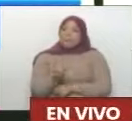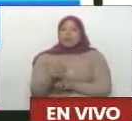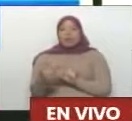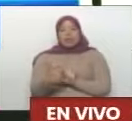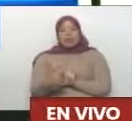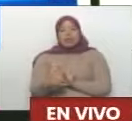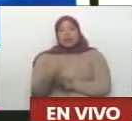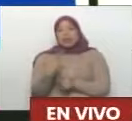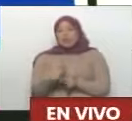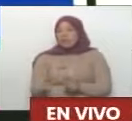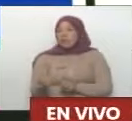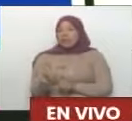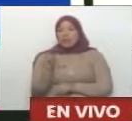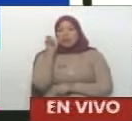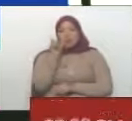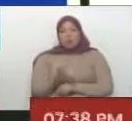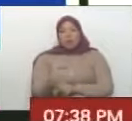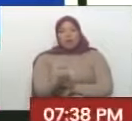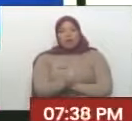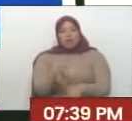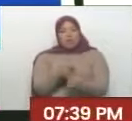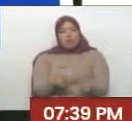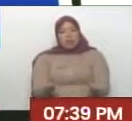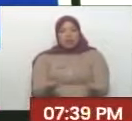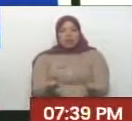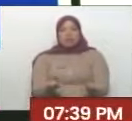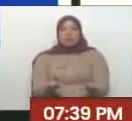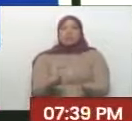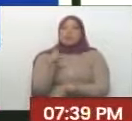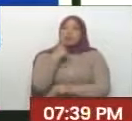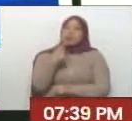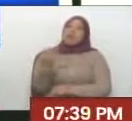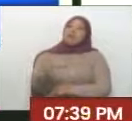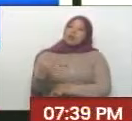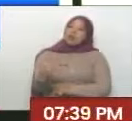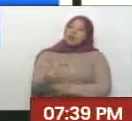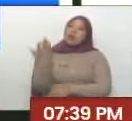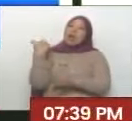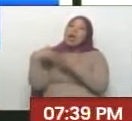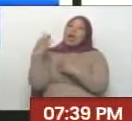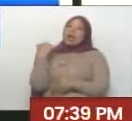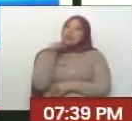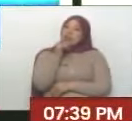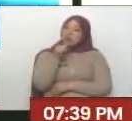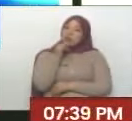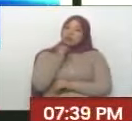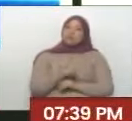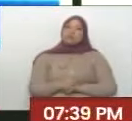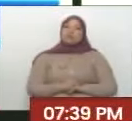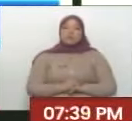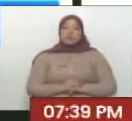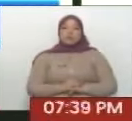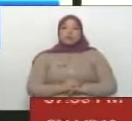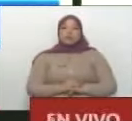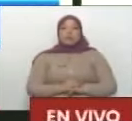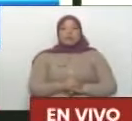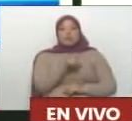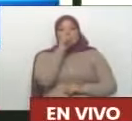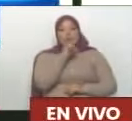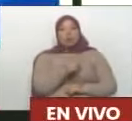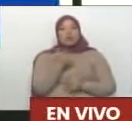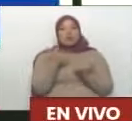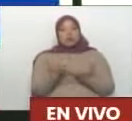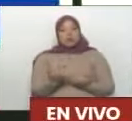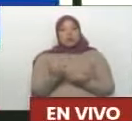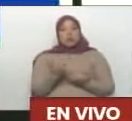Venezuela, nuestro pueblo es nuestro pueblo. Y si es verdad, en la época de Cipriano Castro, en esa época desde que